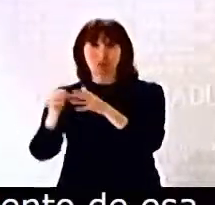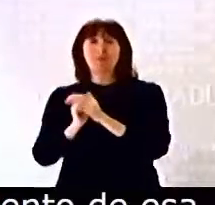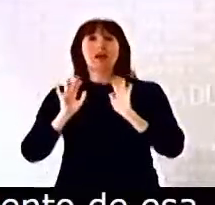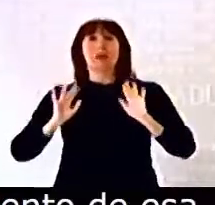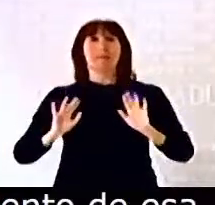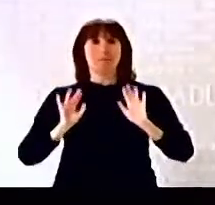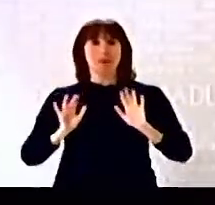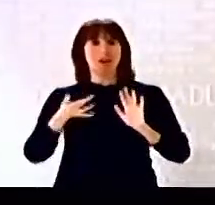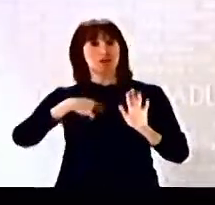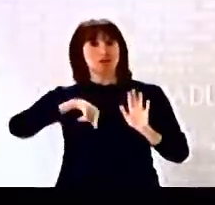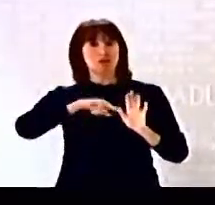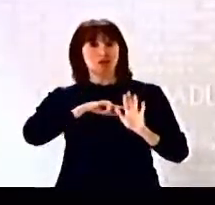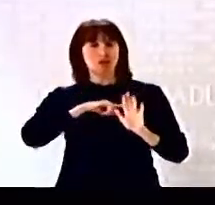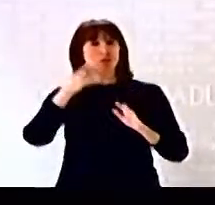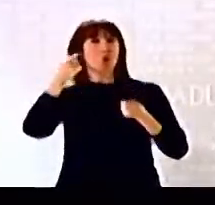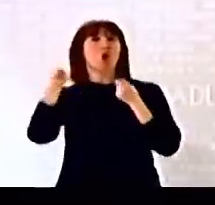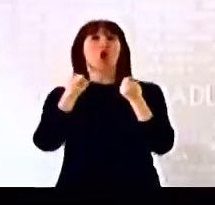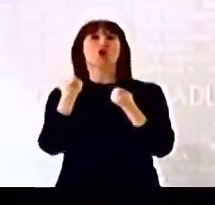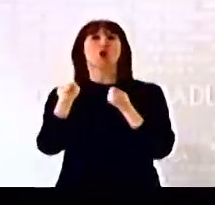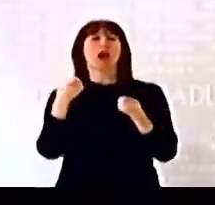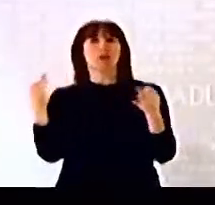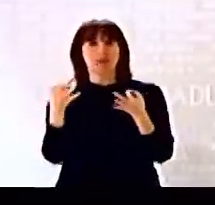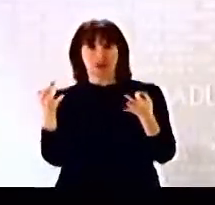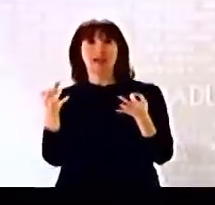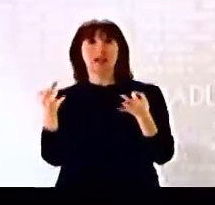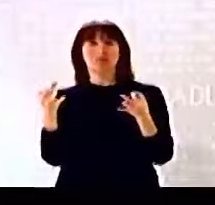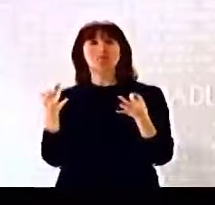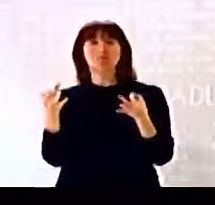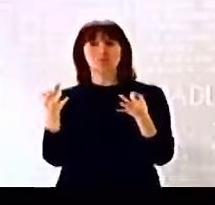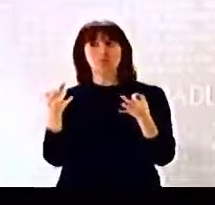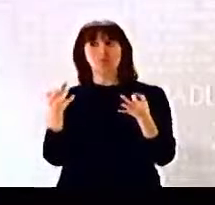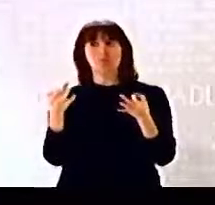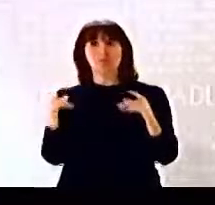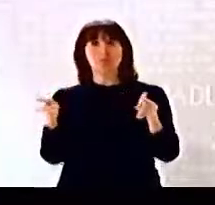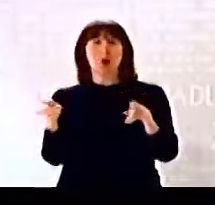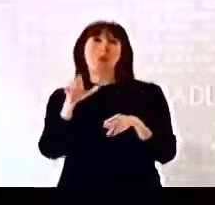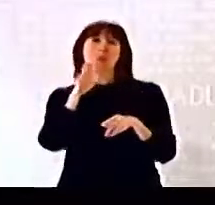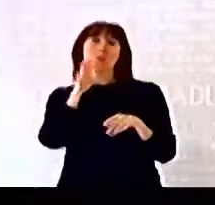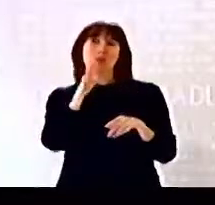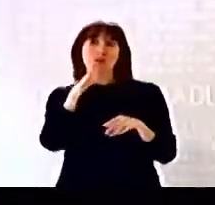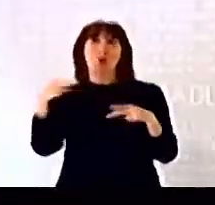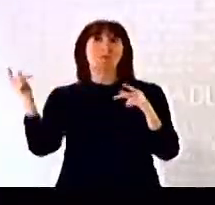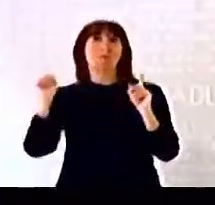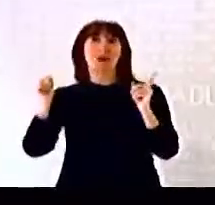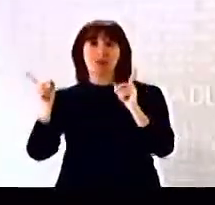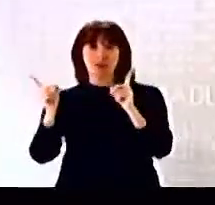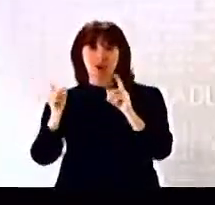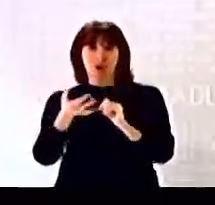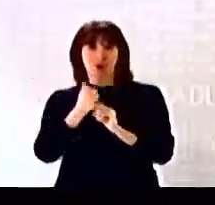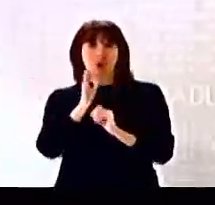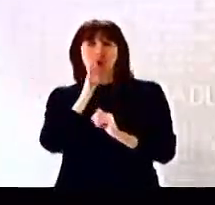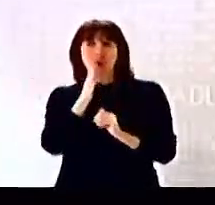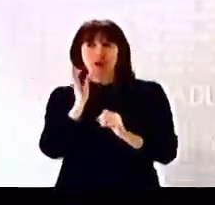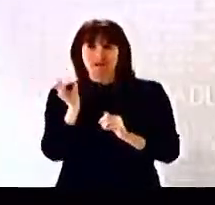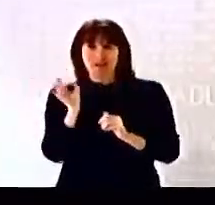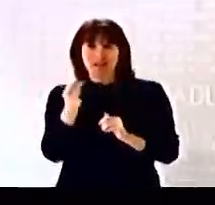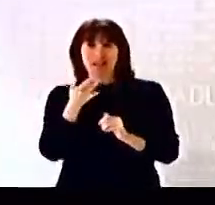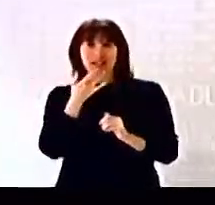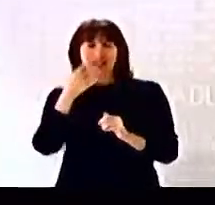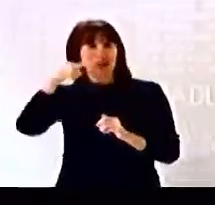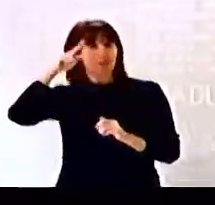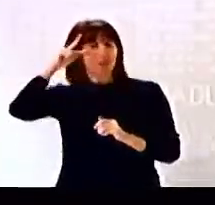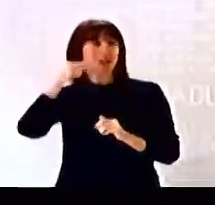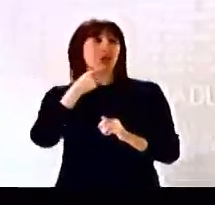Pero lo tenemos que tener monitorizado, y lo tenemos que tener monitorizado como prevención, porque si es verdad lo que dicen los